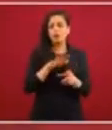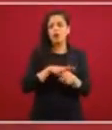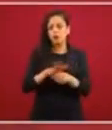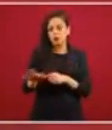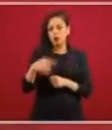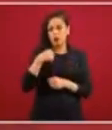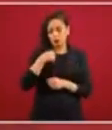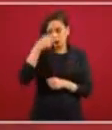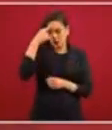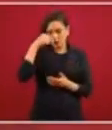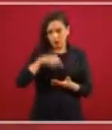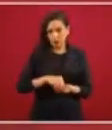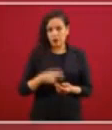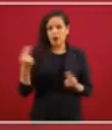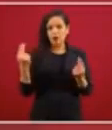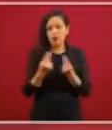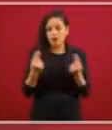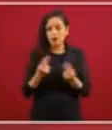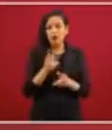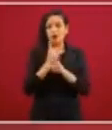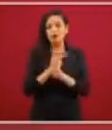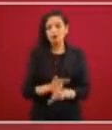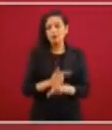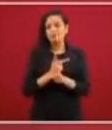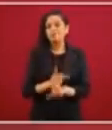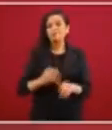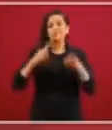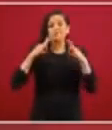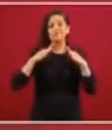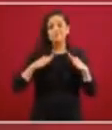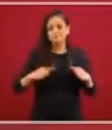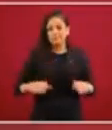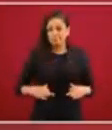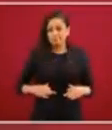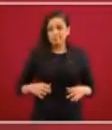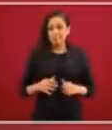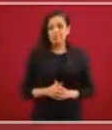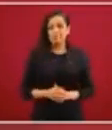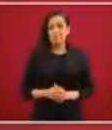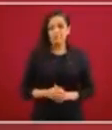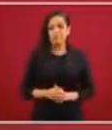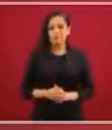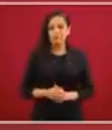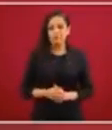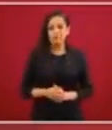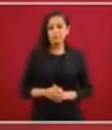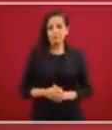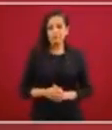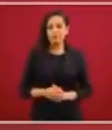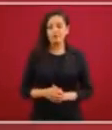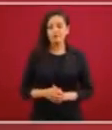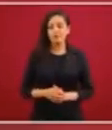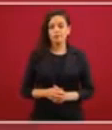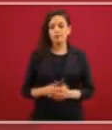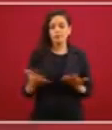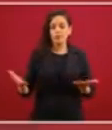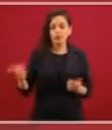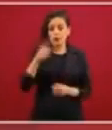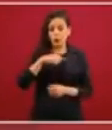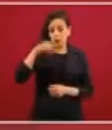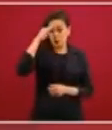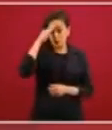tengamos serenidad. No es raro y tampoco es sorprendente ni debe llamarnos a